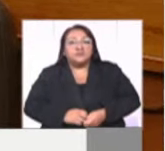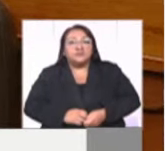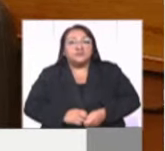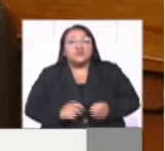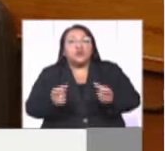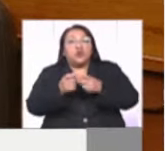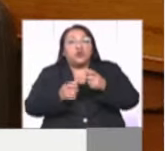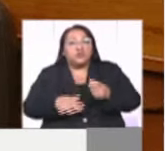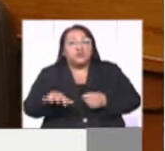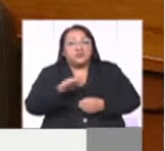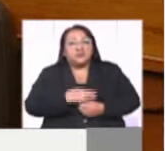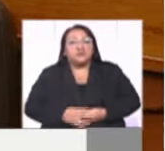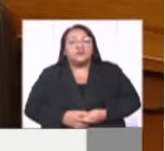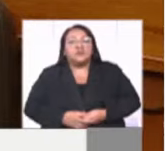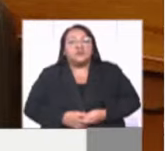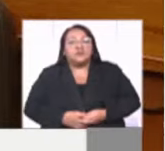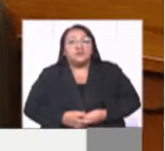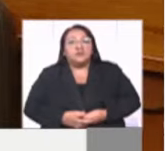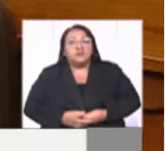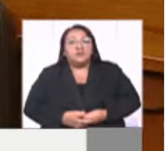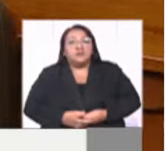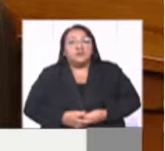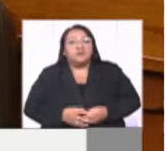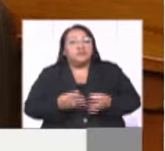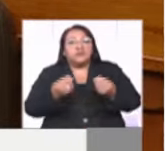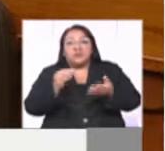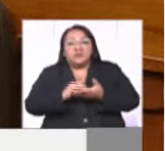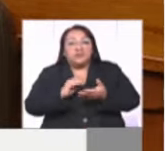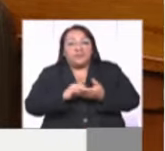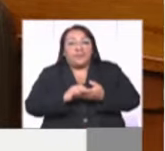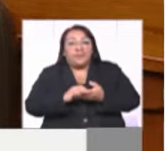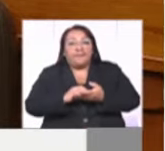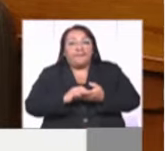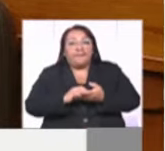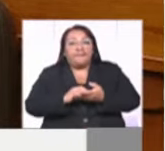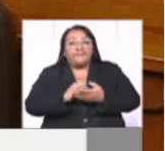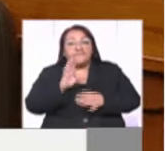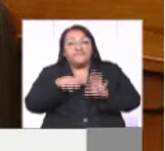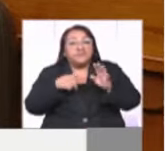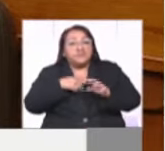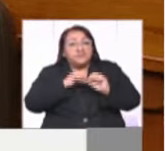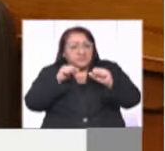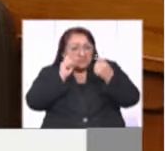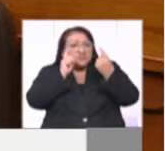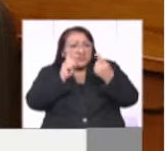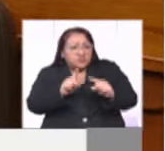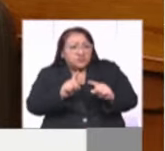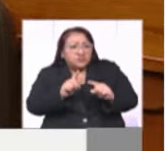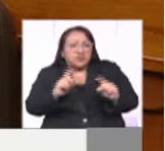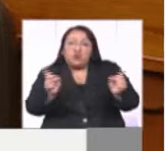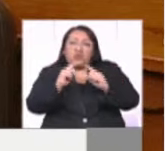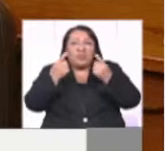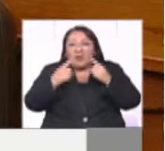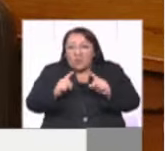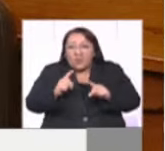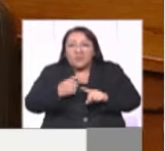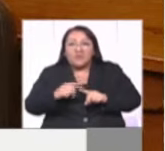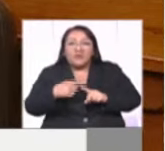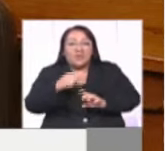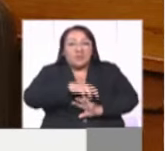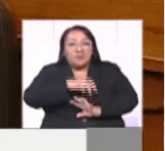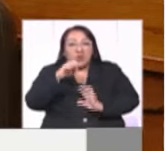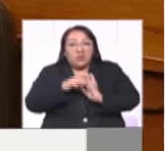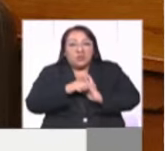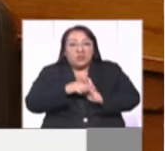colegas congresistas, muchas veces estamos de acuerdo o en desacuerdo por diversos proyectos,